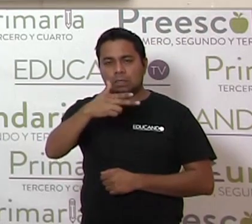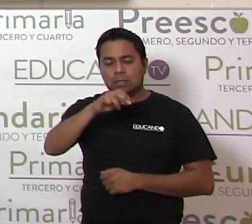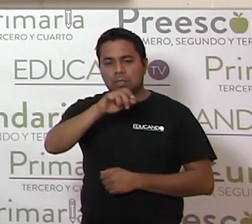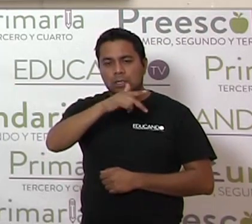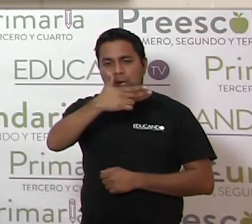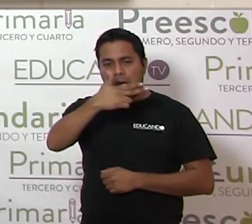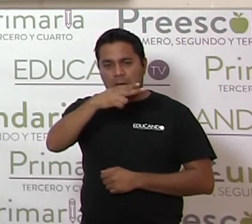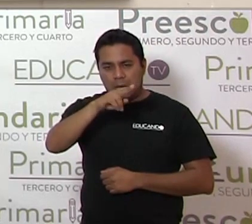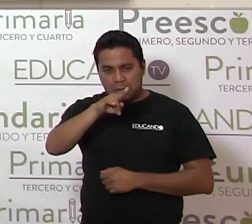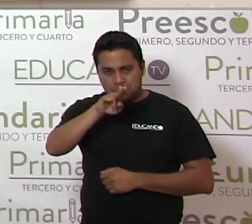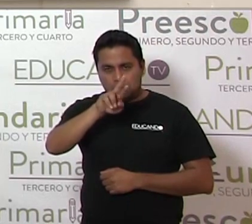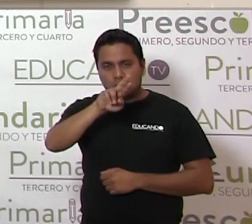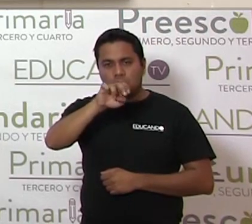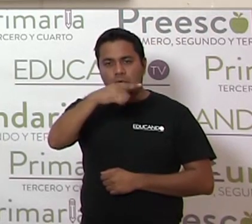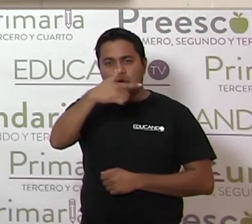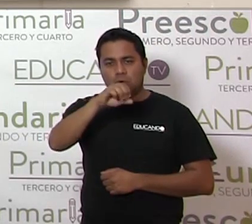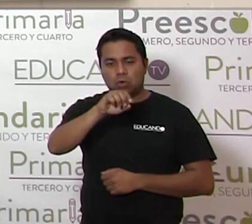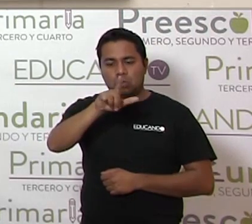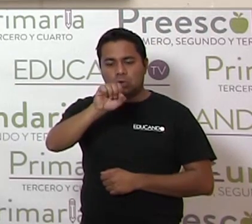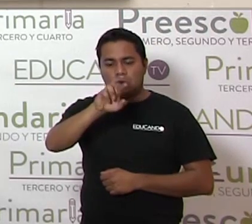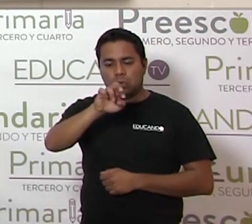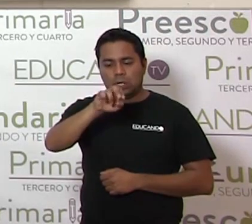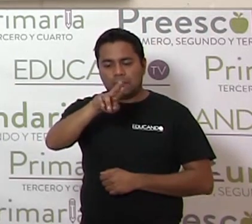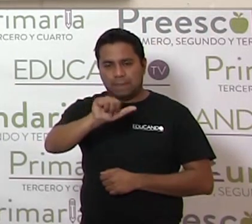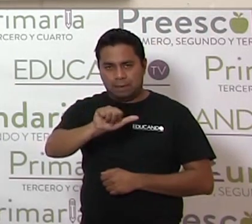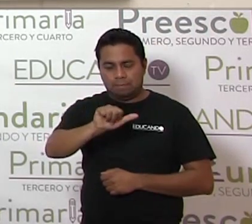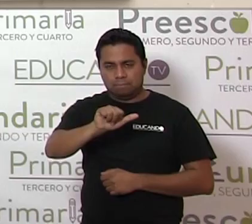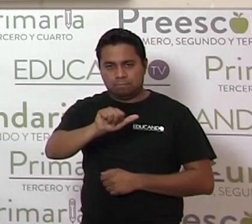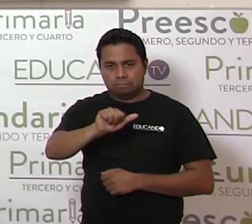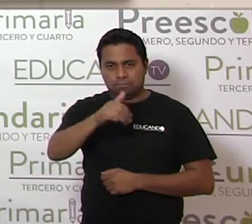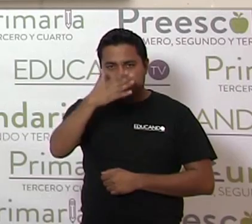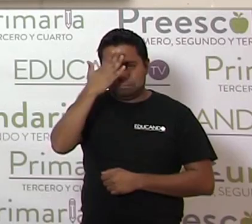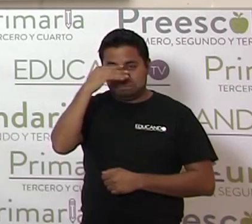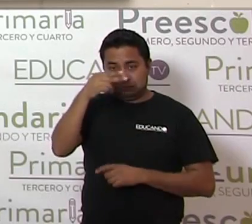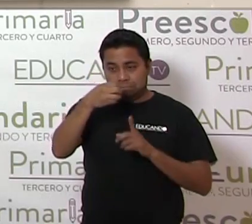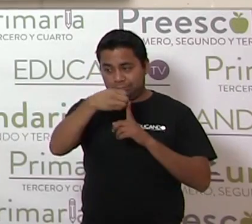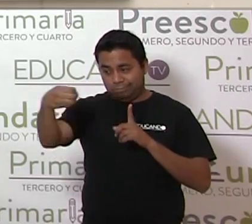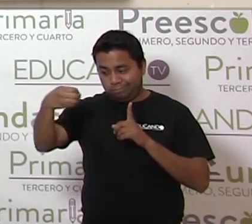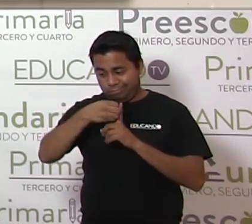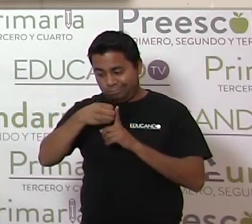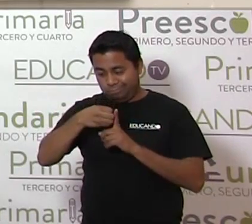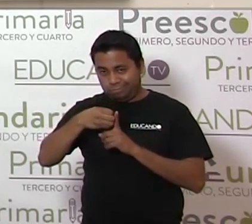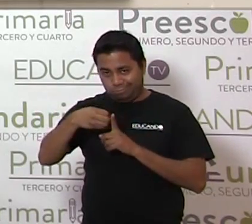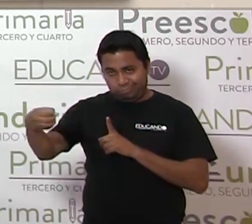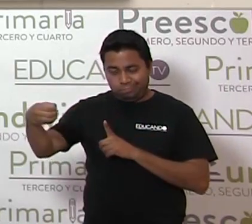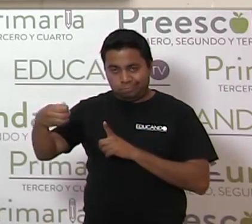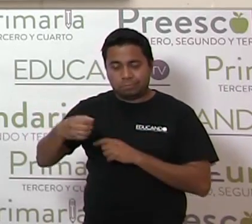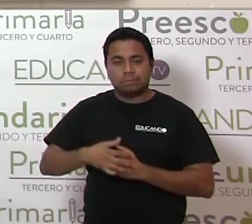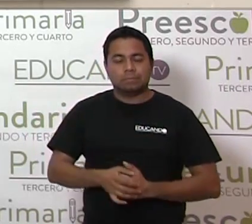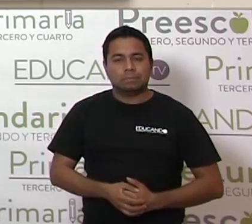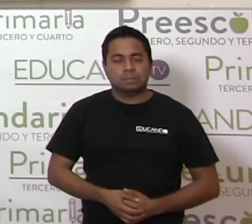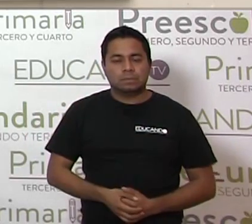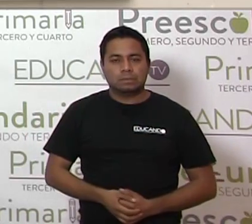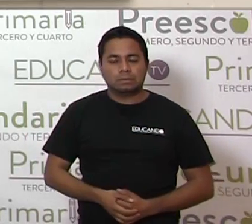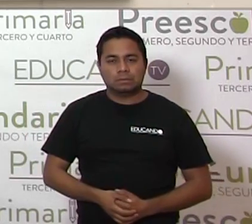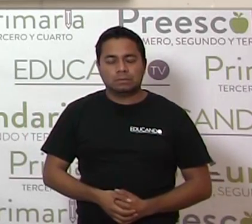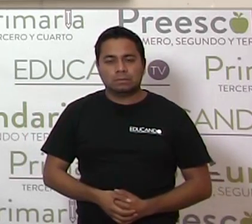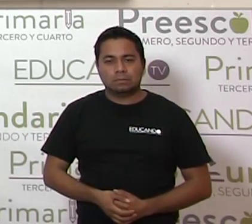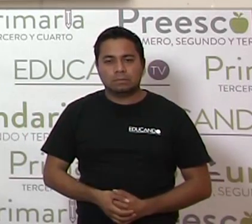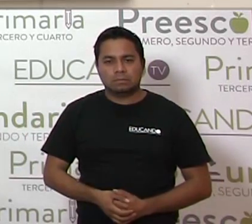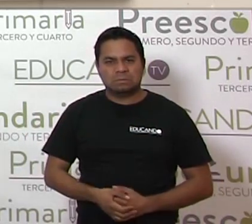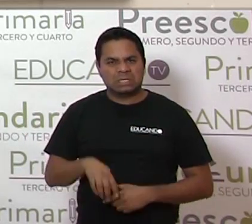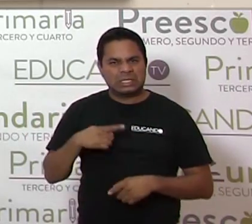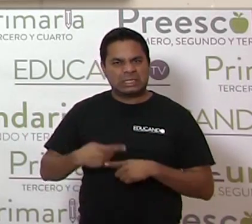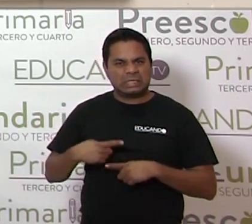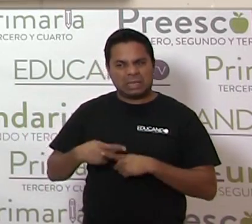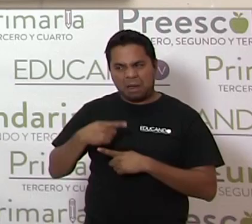Habsburgo Lorena. Bien, Fernando Maximiliano José María de Habsburgo Lorena. ¿Quién será